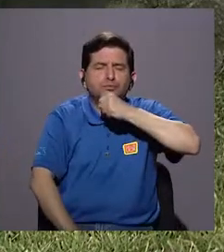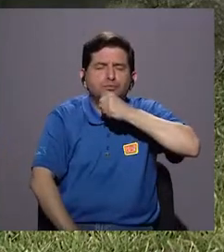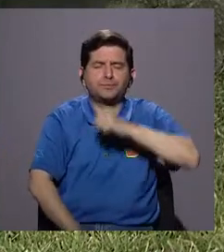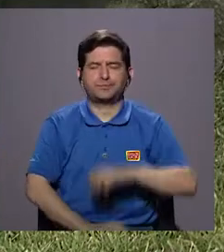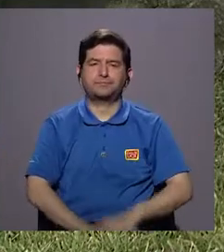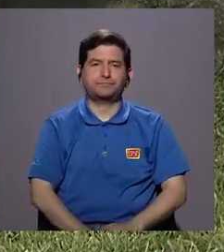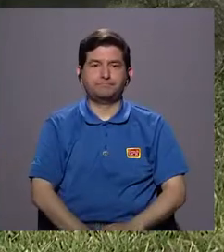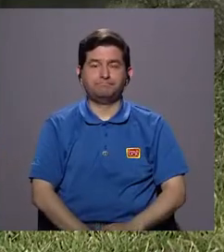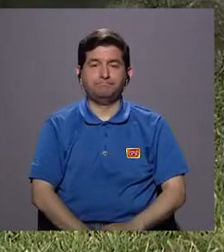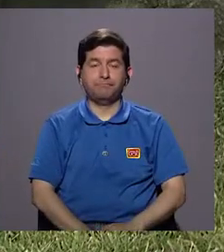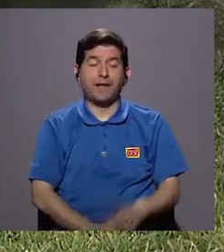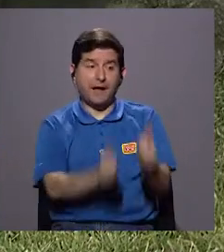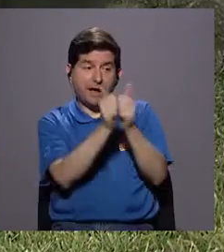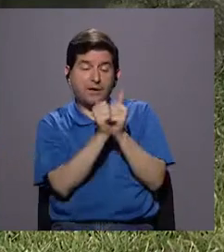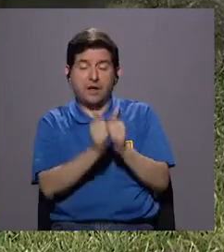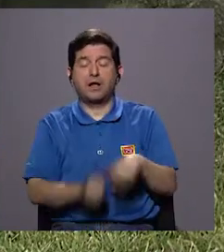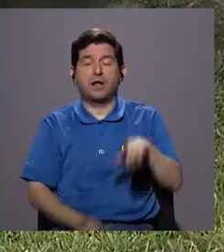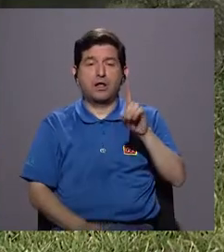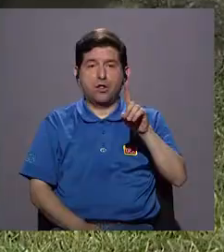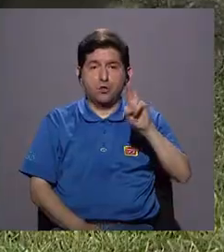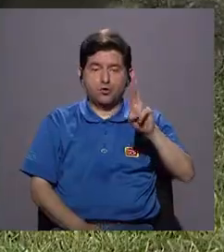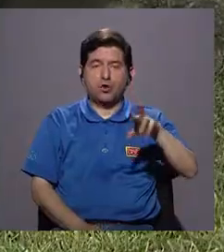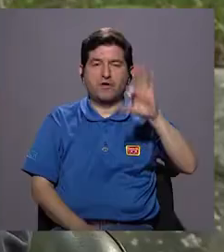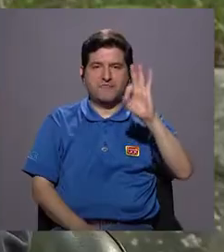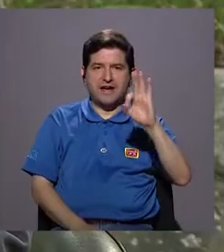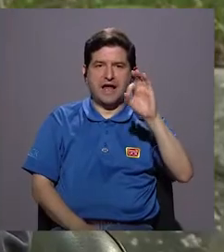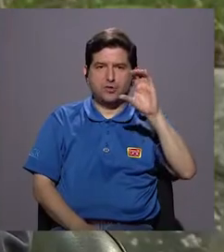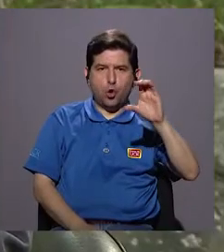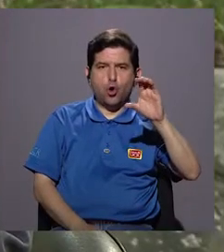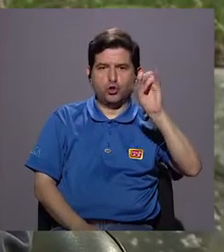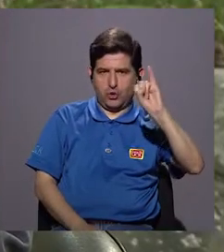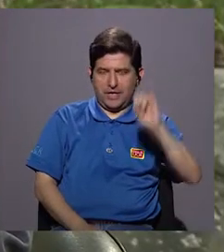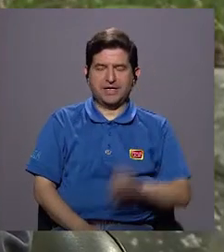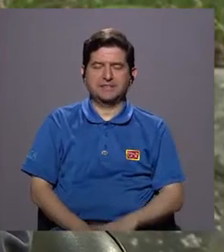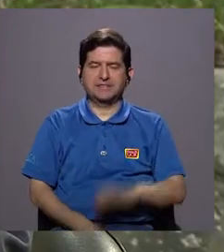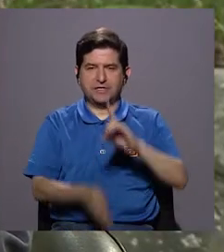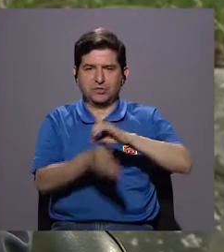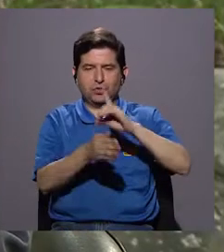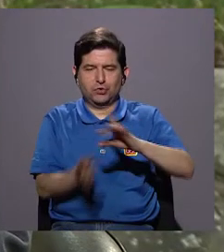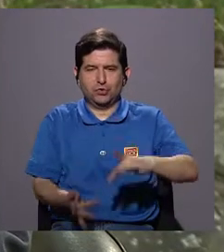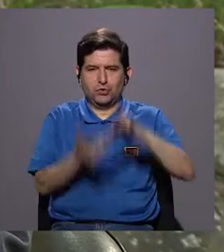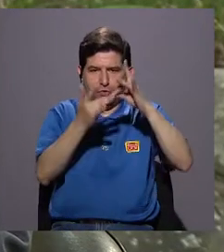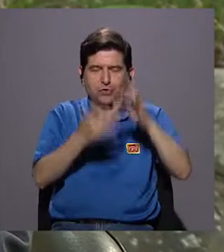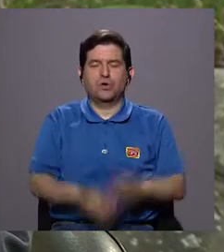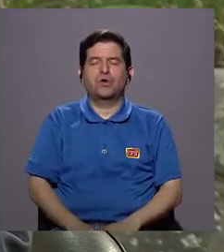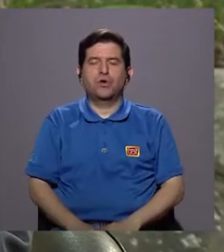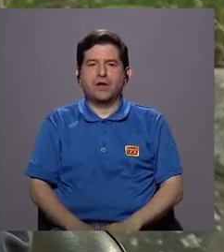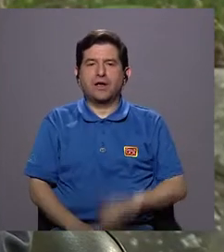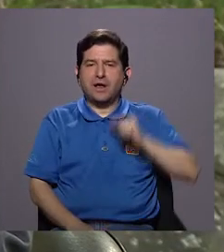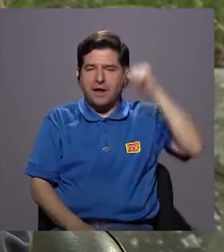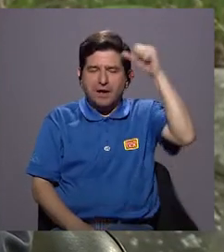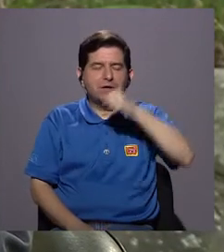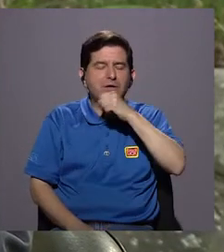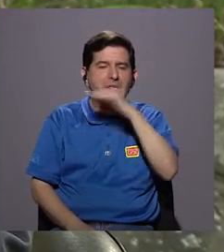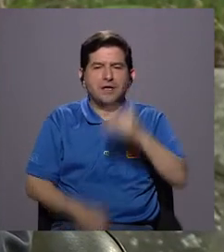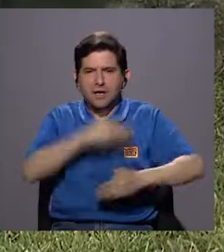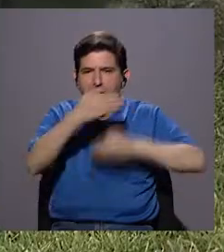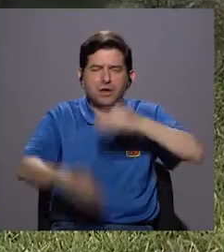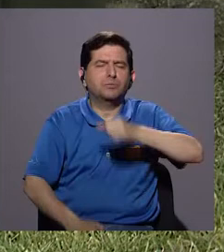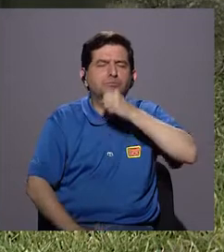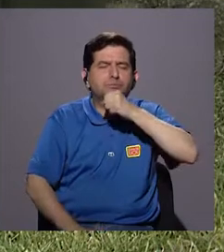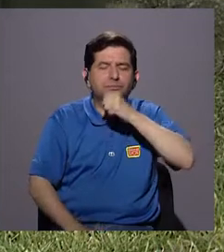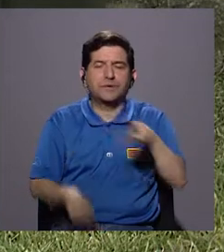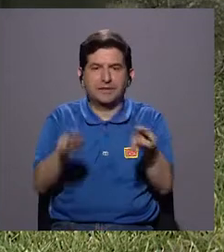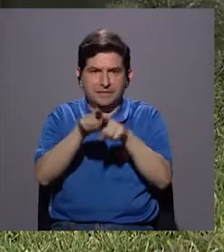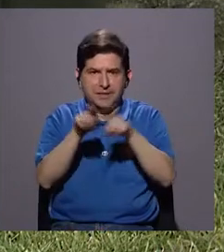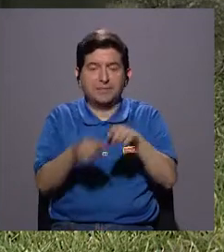envejecimiento. Para ello nos acompaña el doctor Fernando Cotto Iglesias, él es médico especialista en geriatría y gerontología y